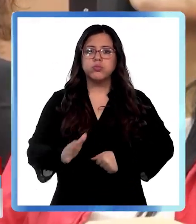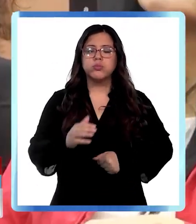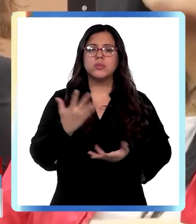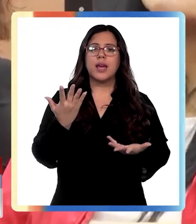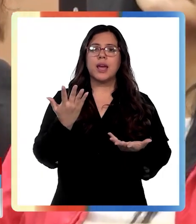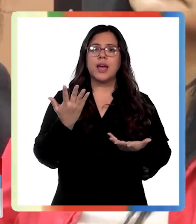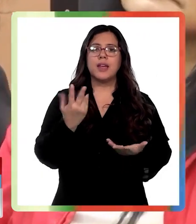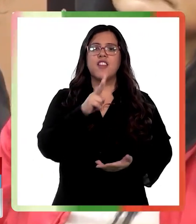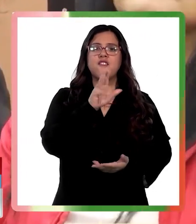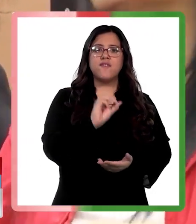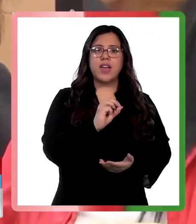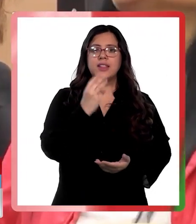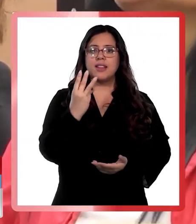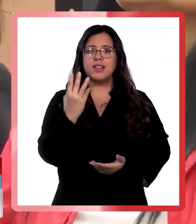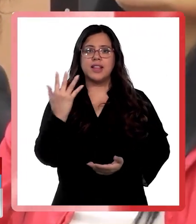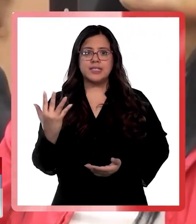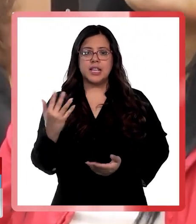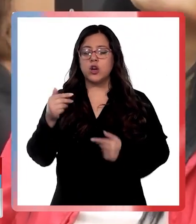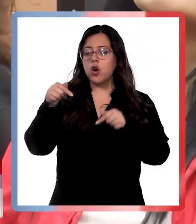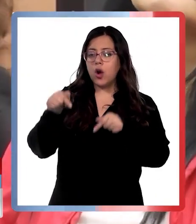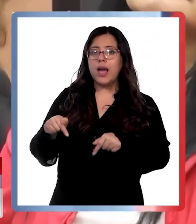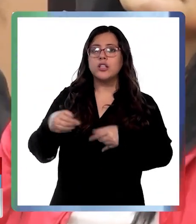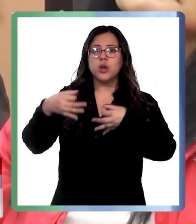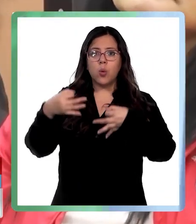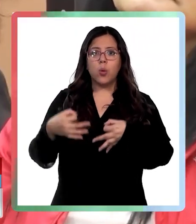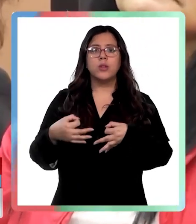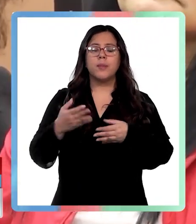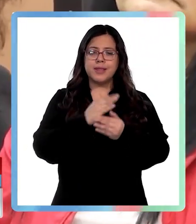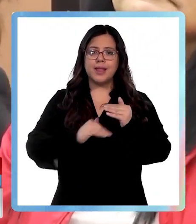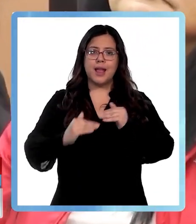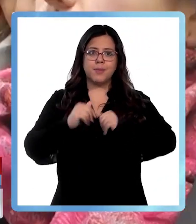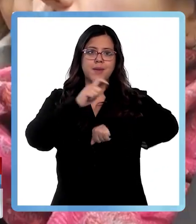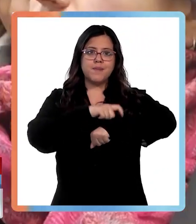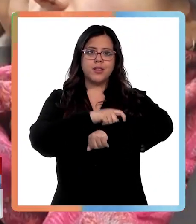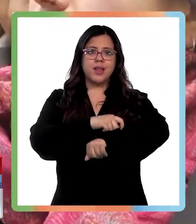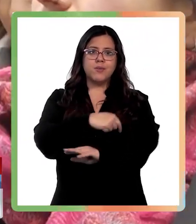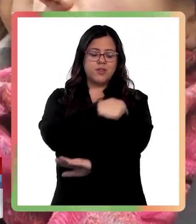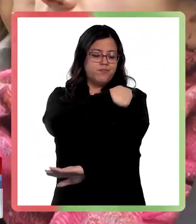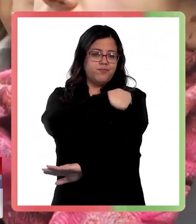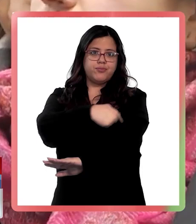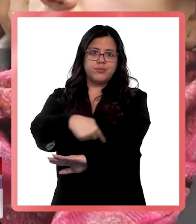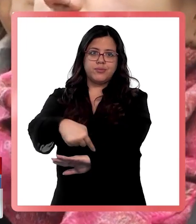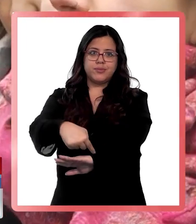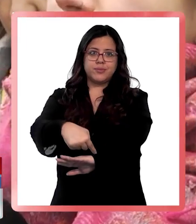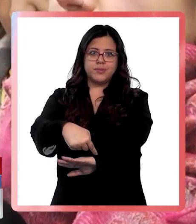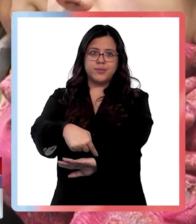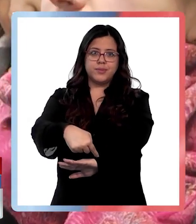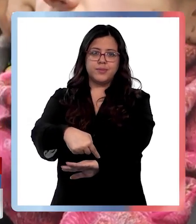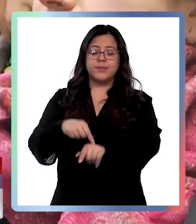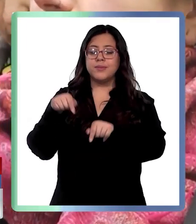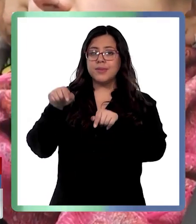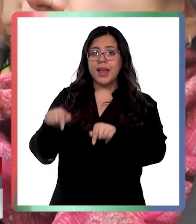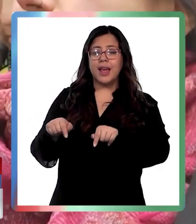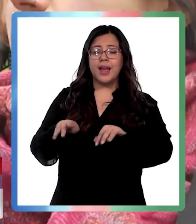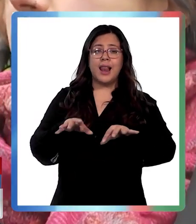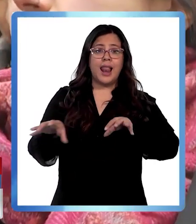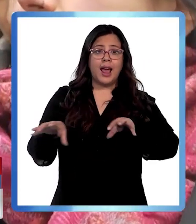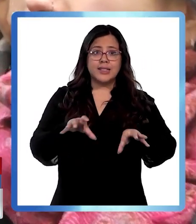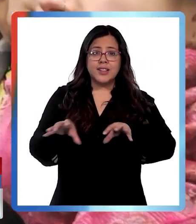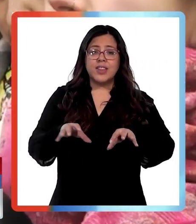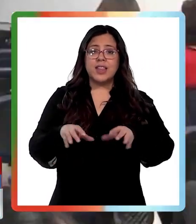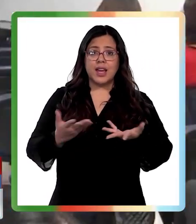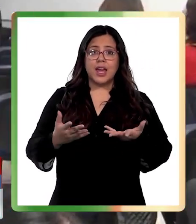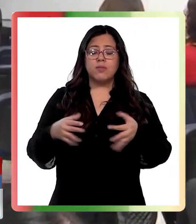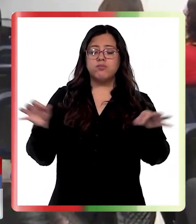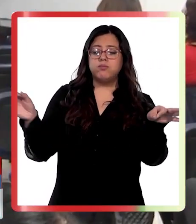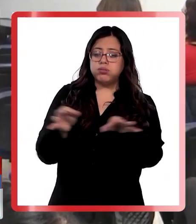Sostenible 2035, instancia que se realizó de manera simultánea a lo largo de nuestro país. En el desarrollo de la actividad